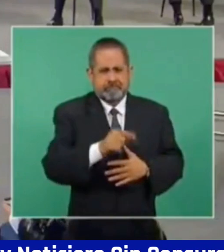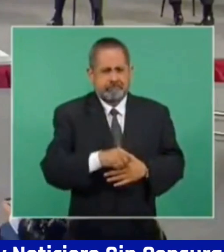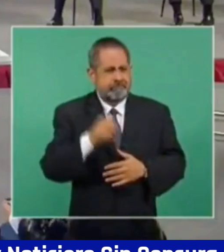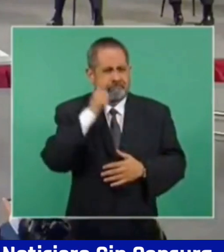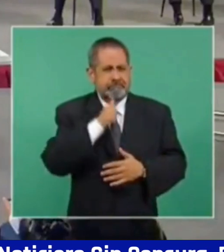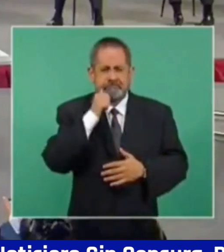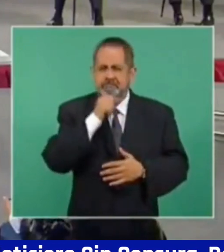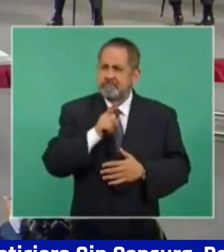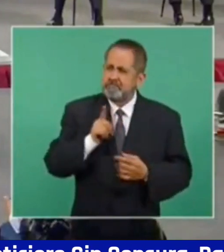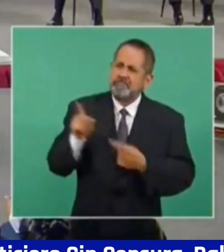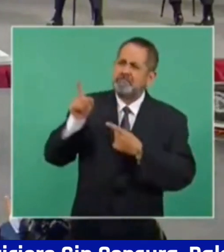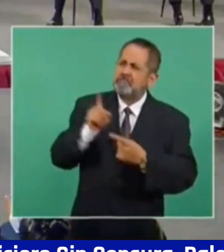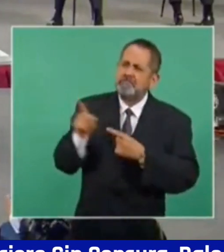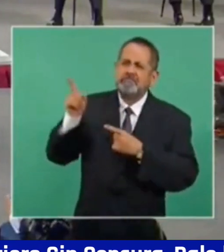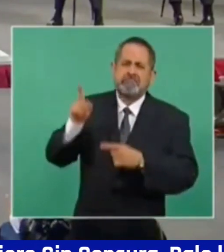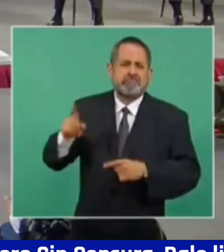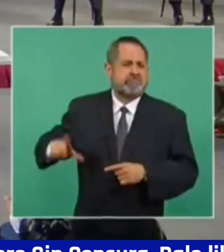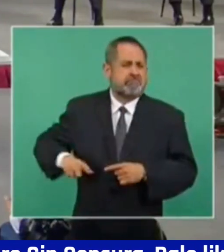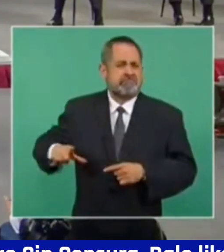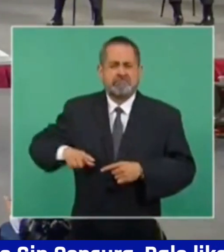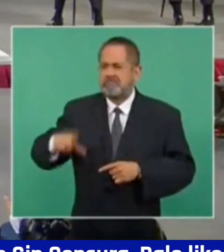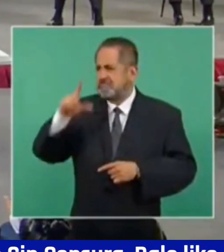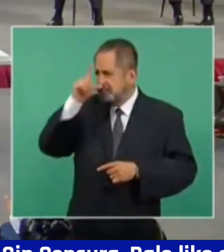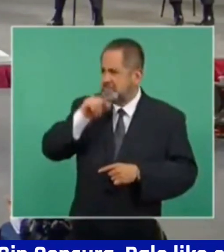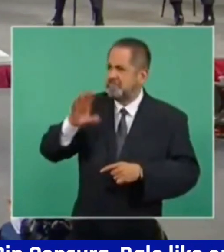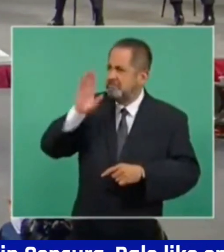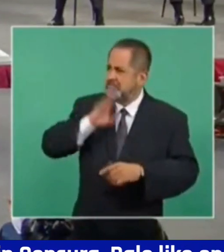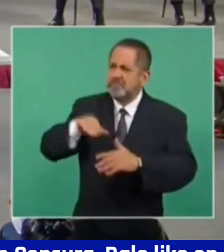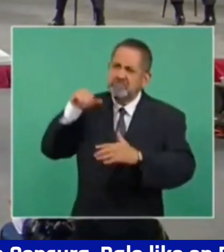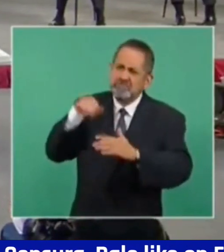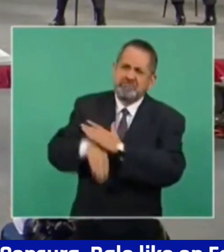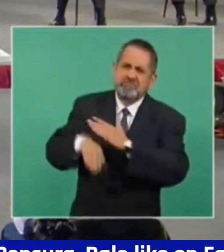dibuja un gobierno fracasado